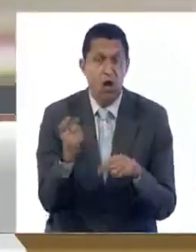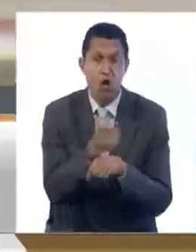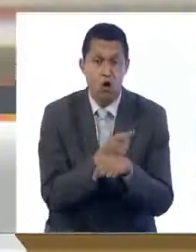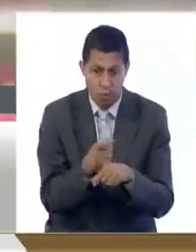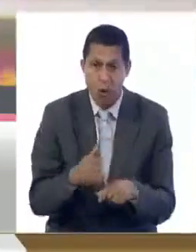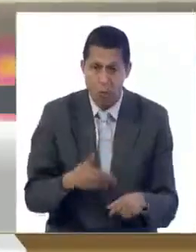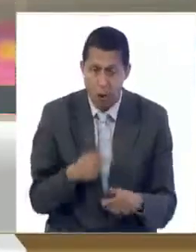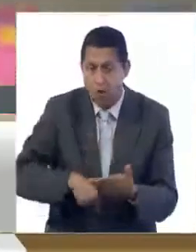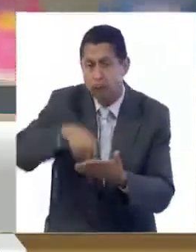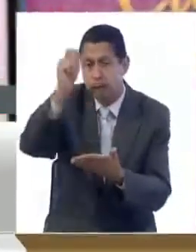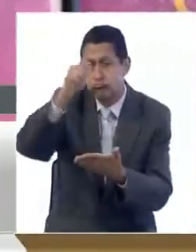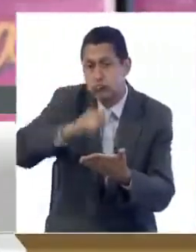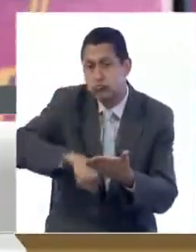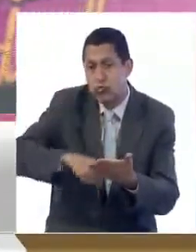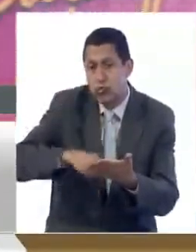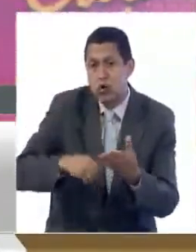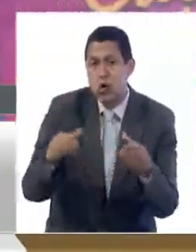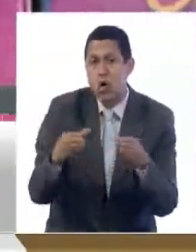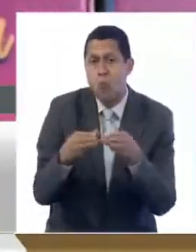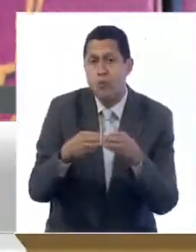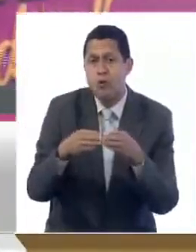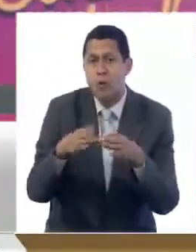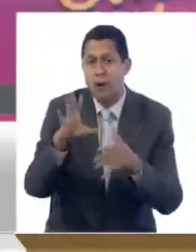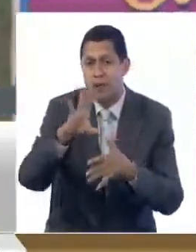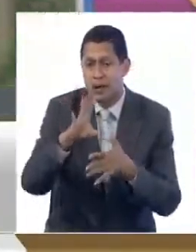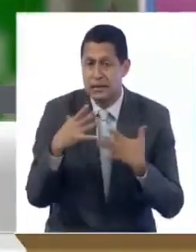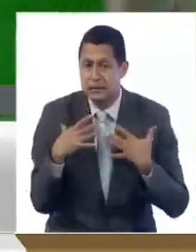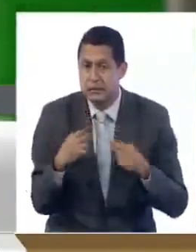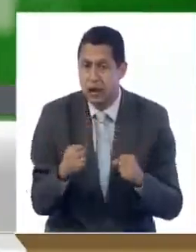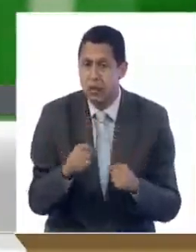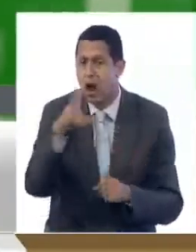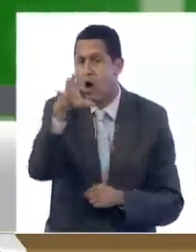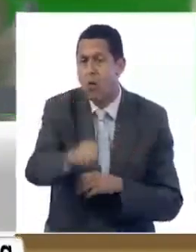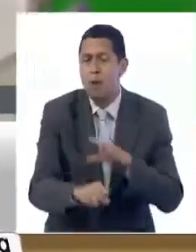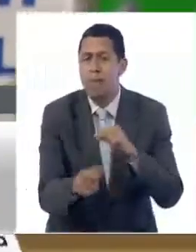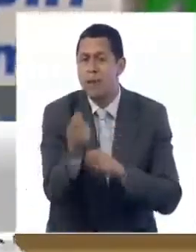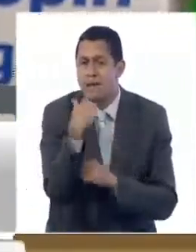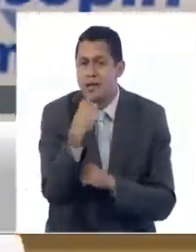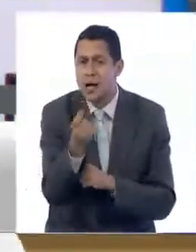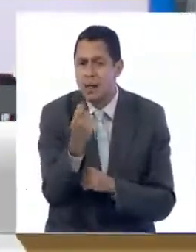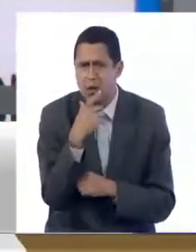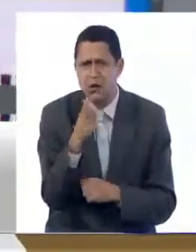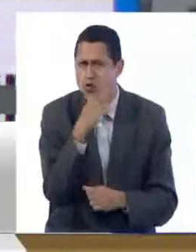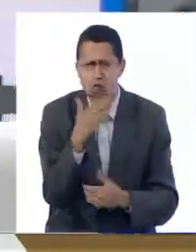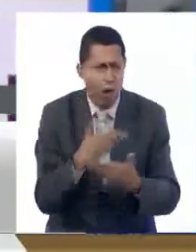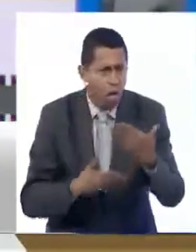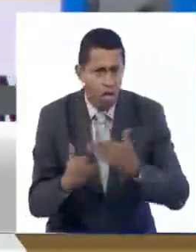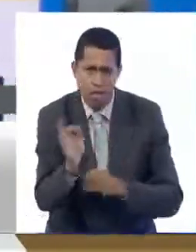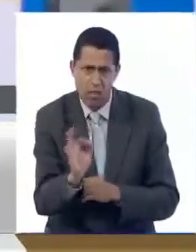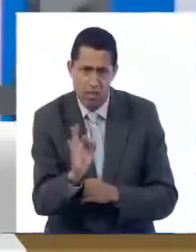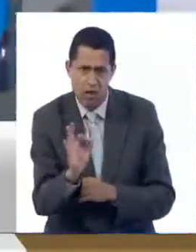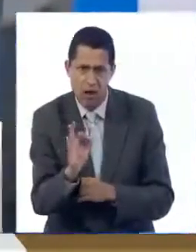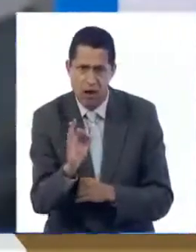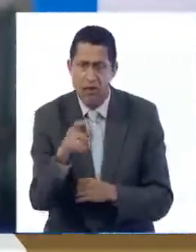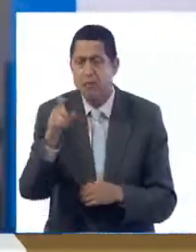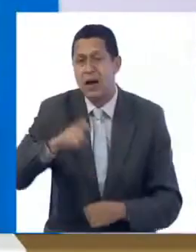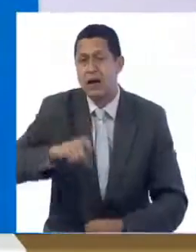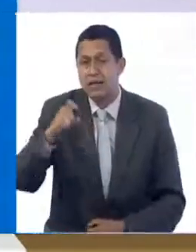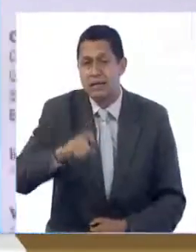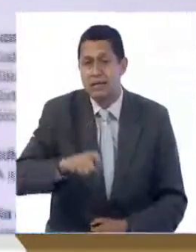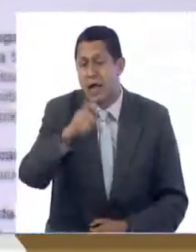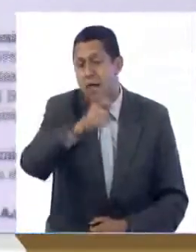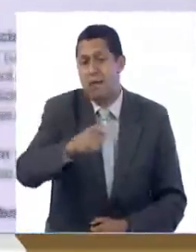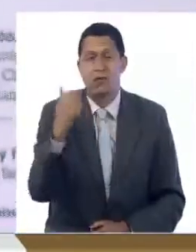logró establecer un convenio con la OPS para adquirir medicamentos sin intermediarios y así atender las necesidades de